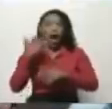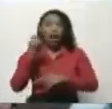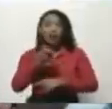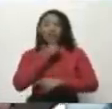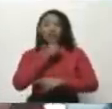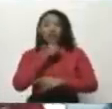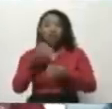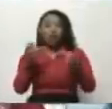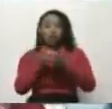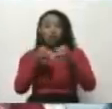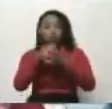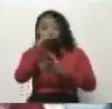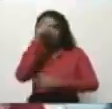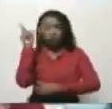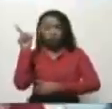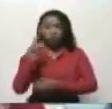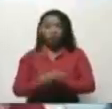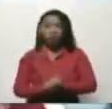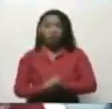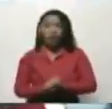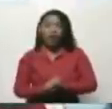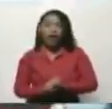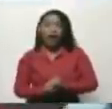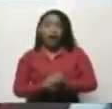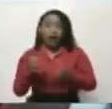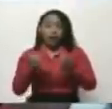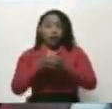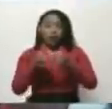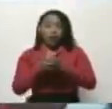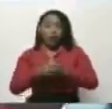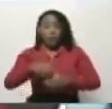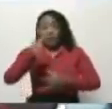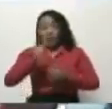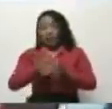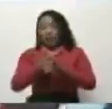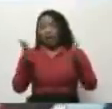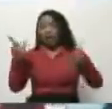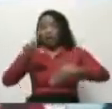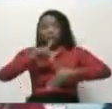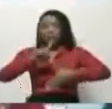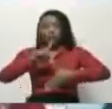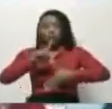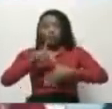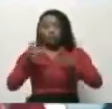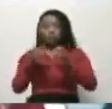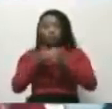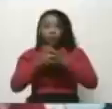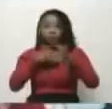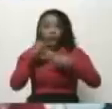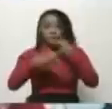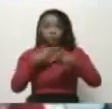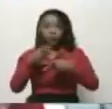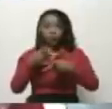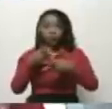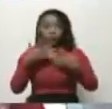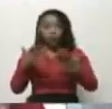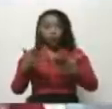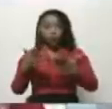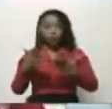Partido Socialista Unido de Venezuela. Es el partido más grande de América Latina. Es el partido a través del cual